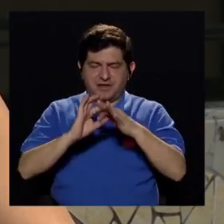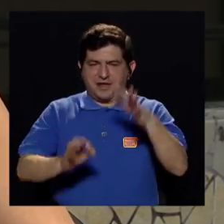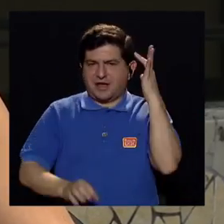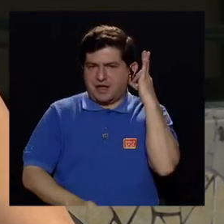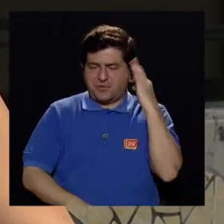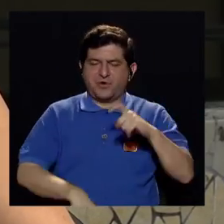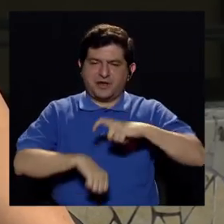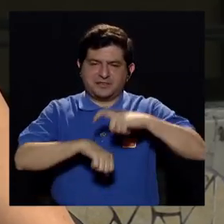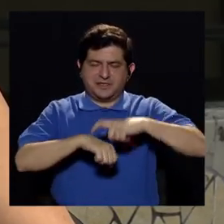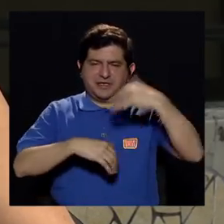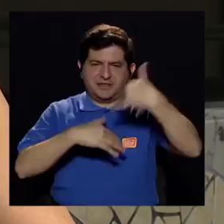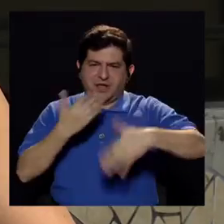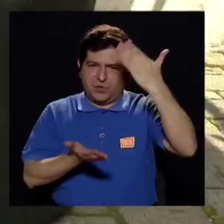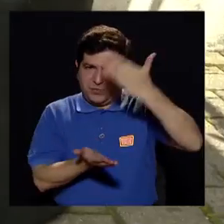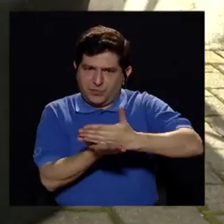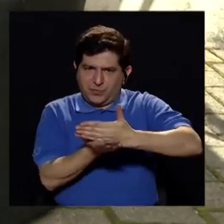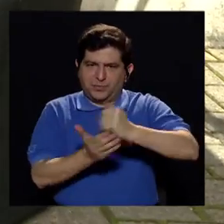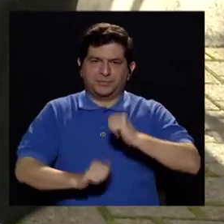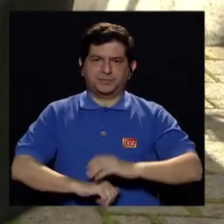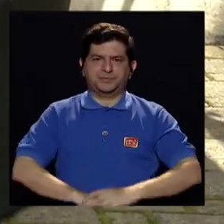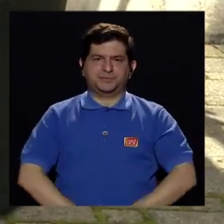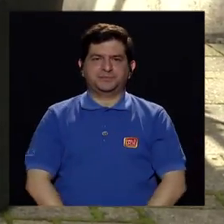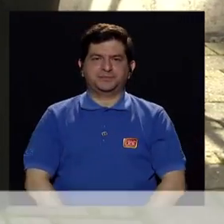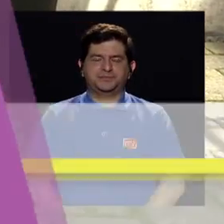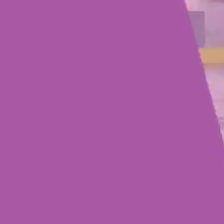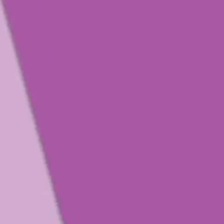en el periodo de la menopausia.